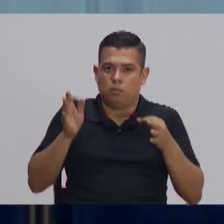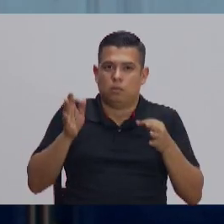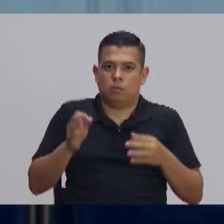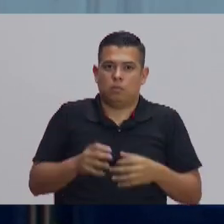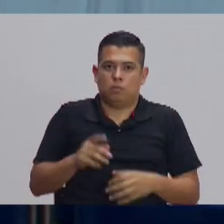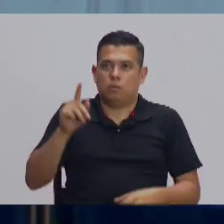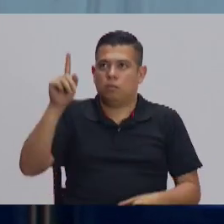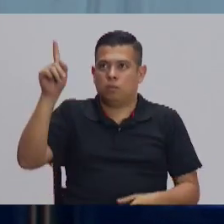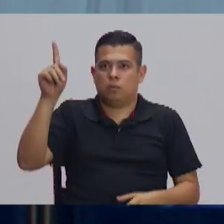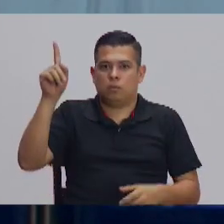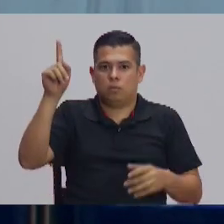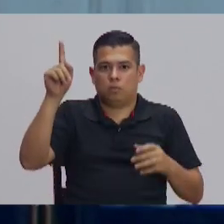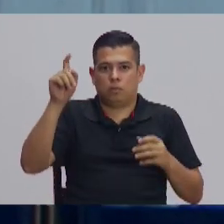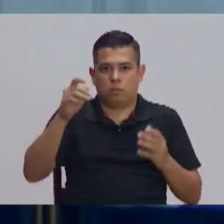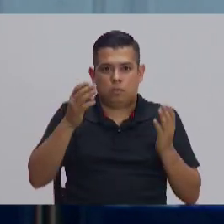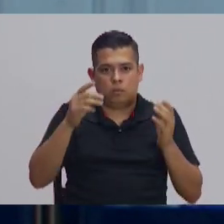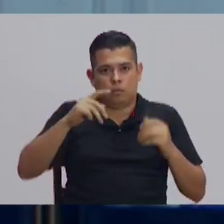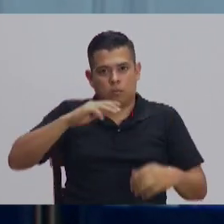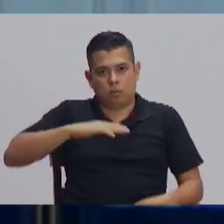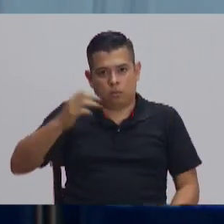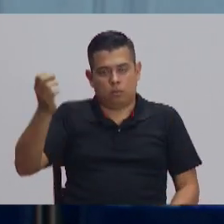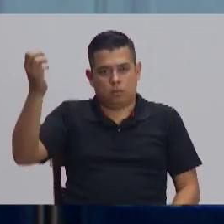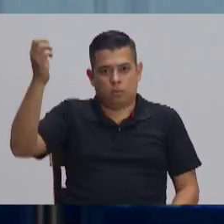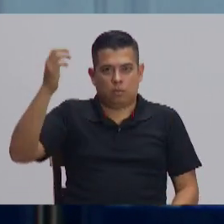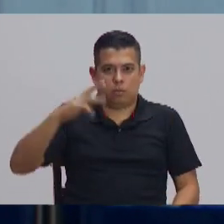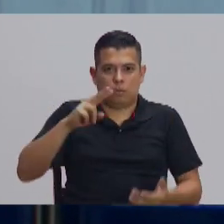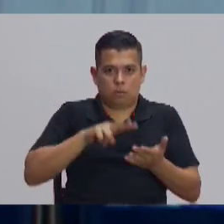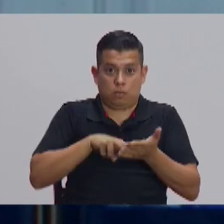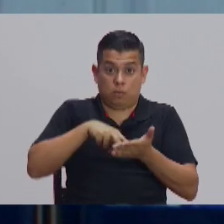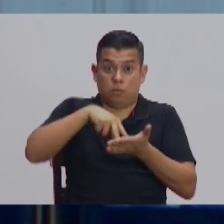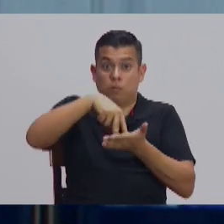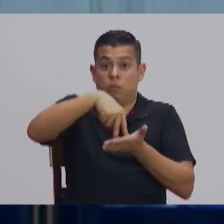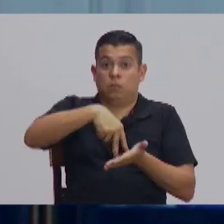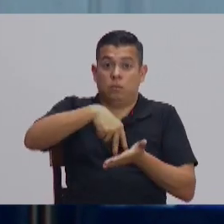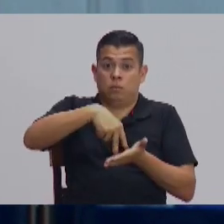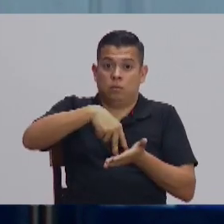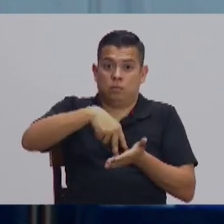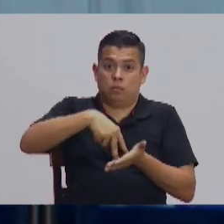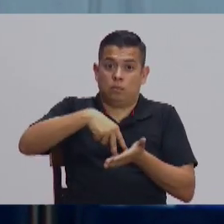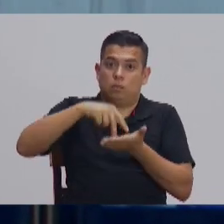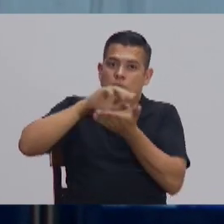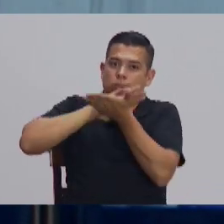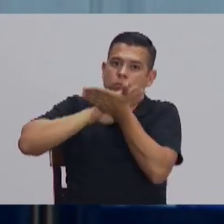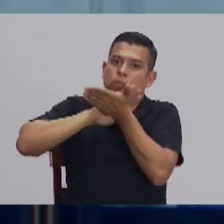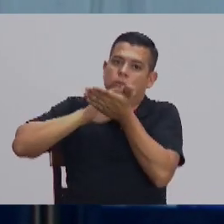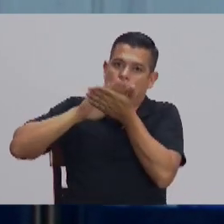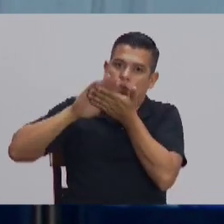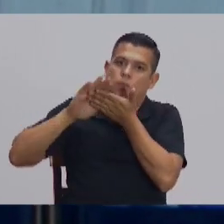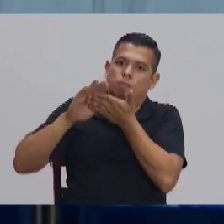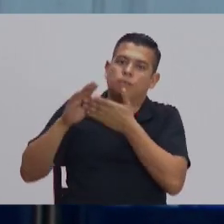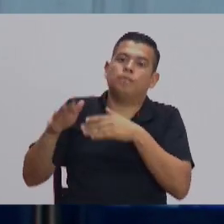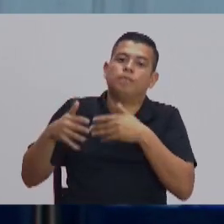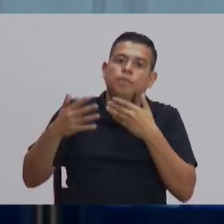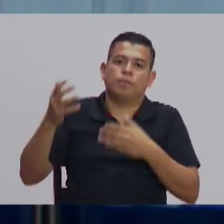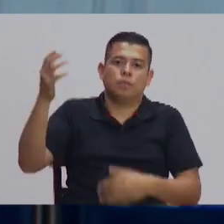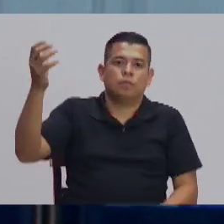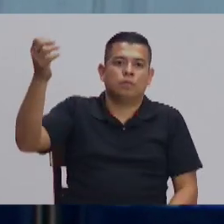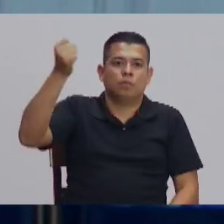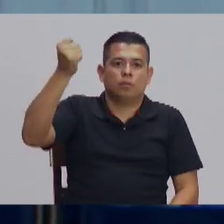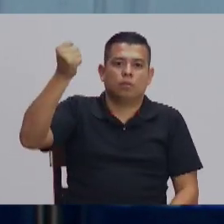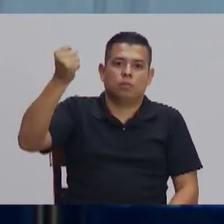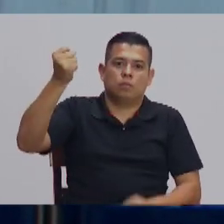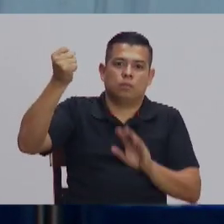dios nos dice en esta tarde levántate y santifica te porque la victoria